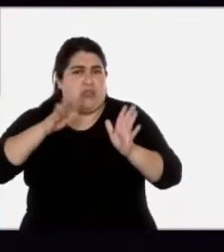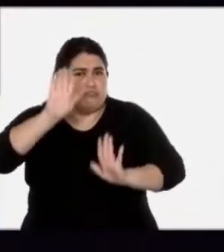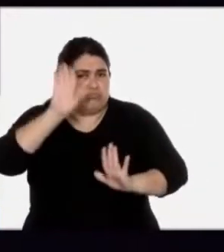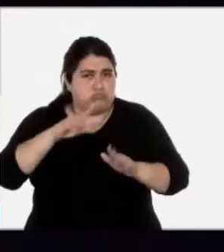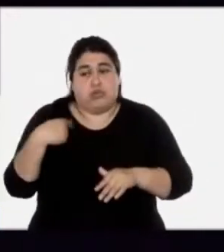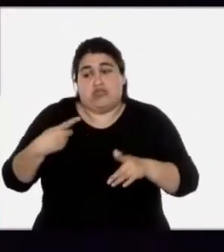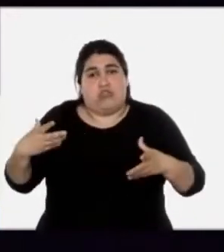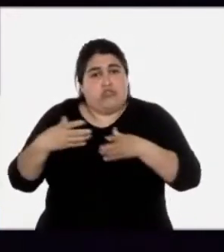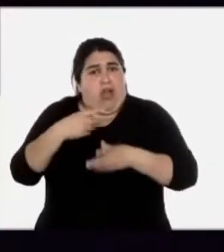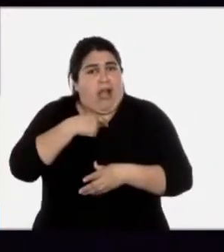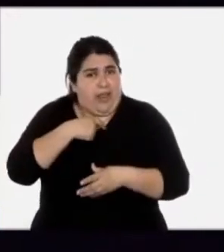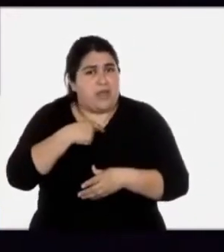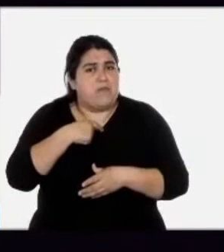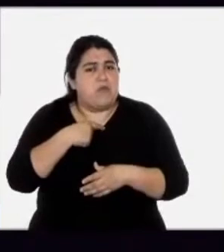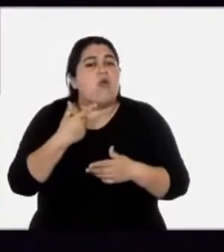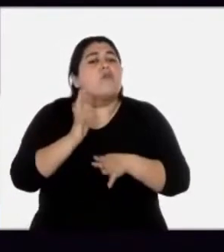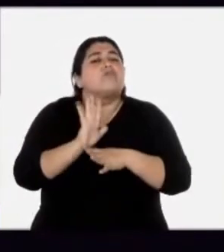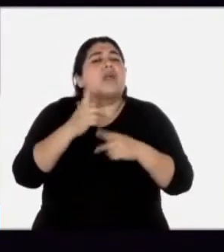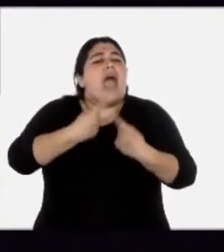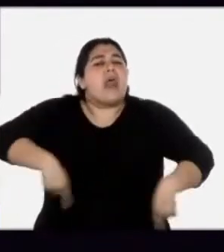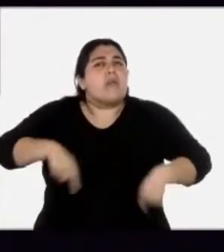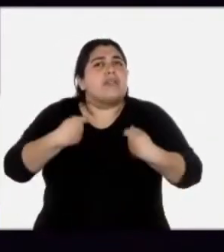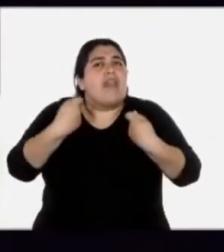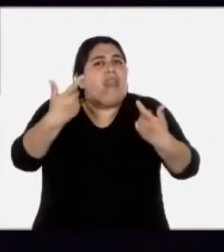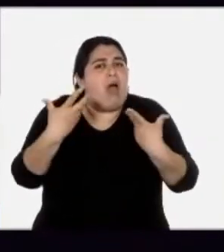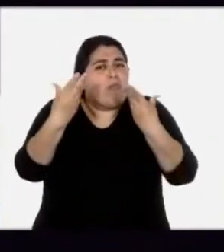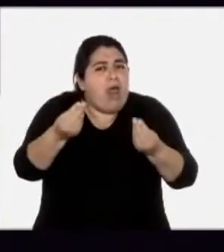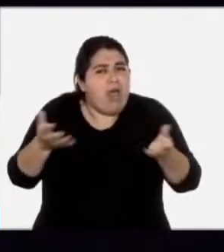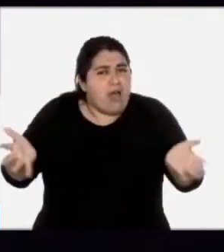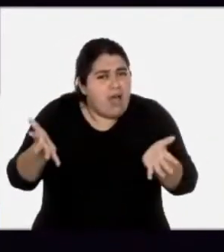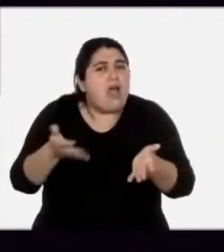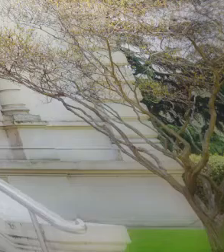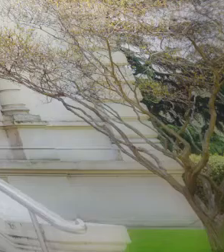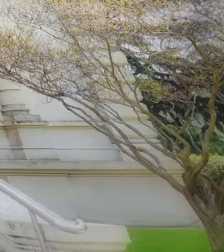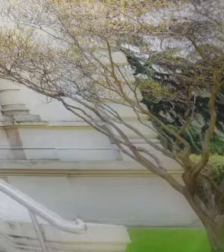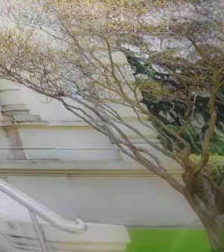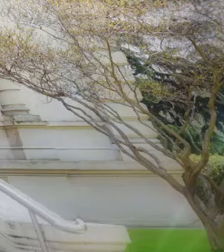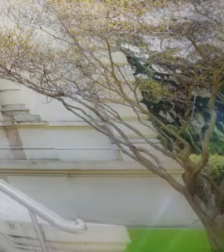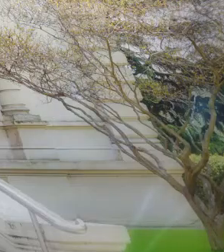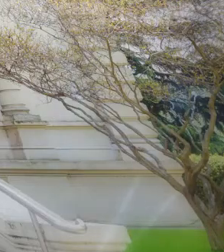bloque de diputados de dar herramientas al gobernador y al equipo cuando la necesitan.